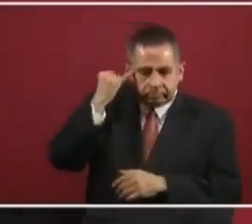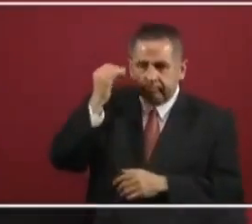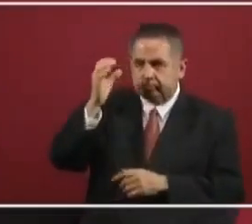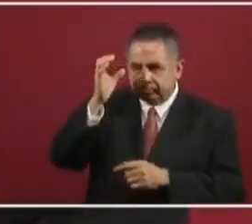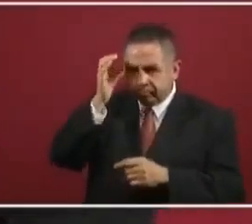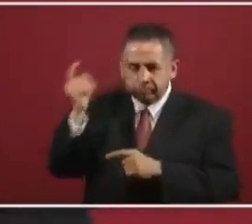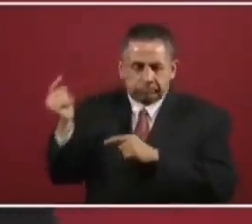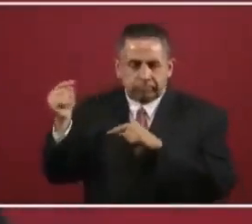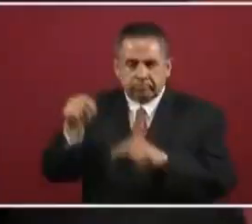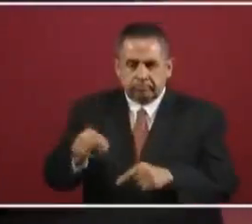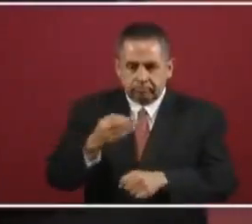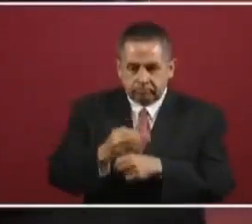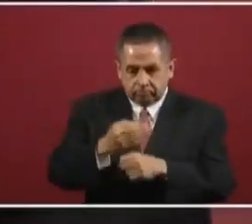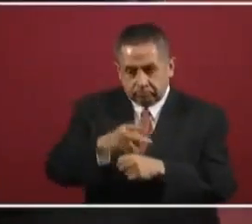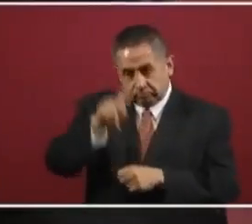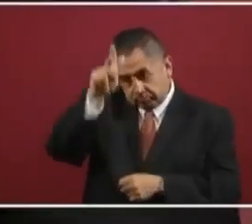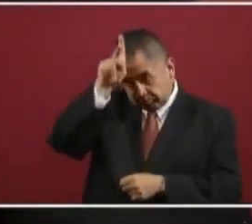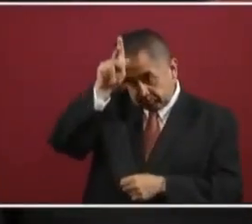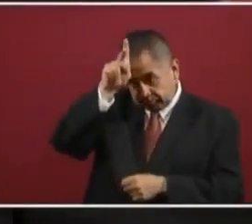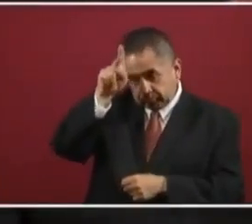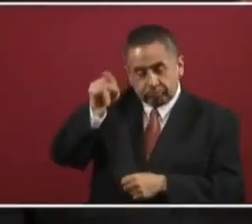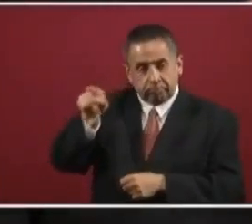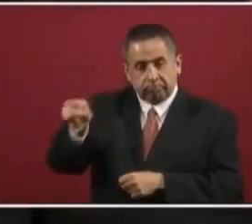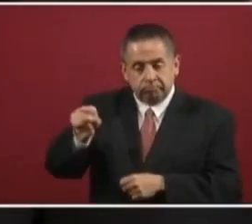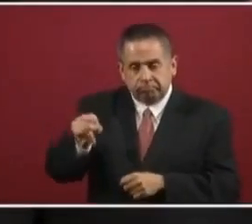ahora está en